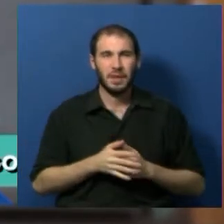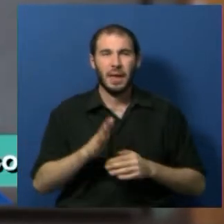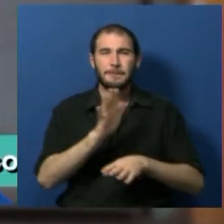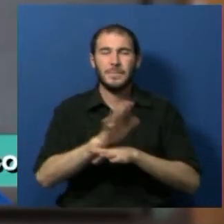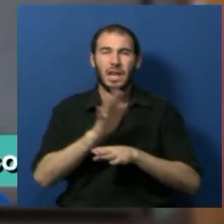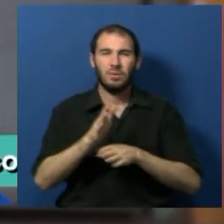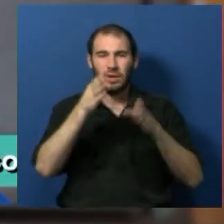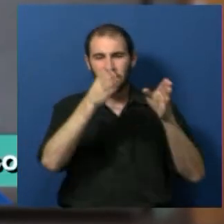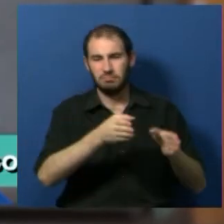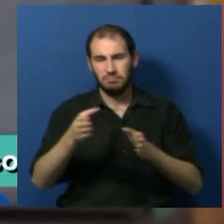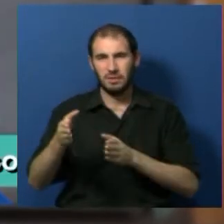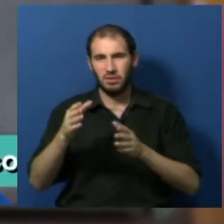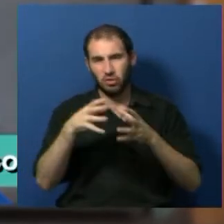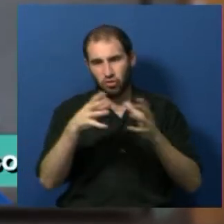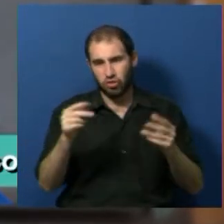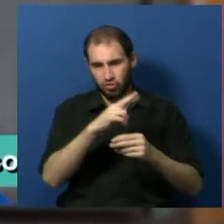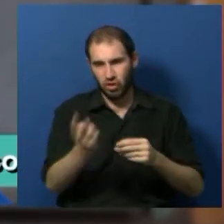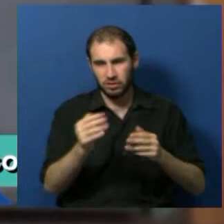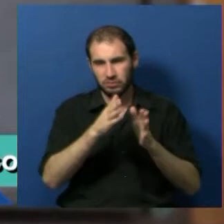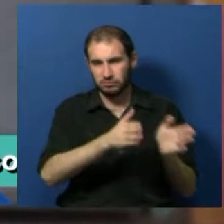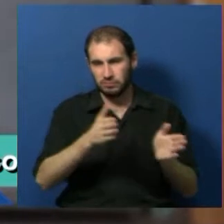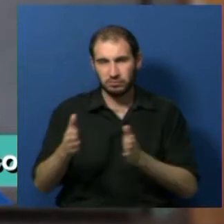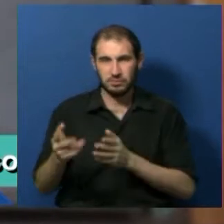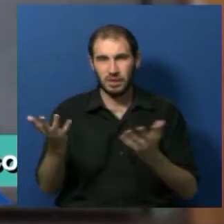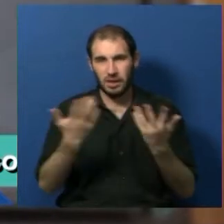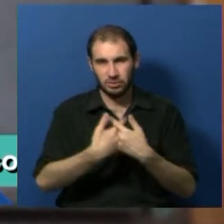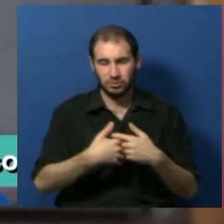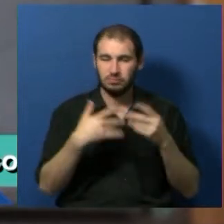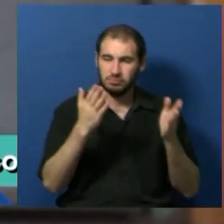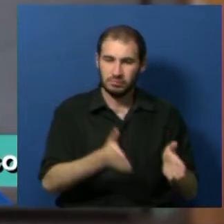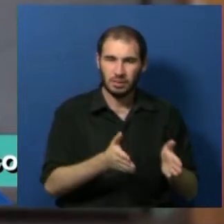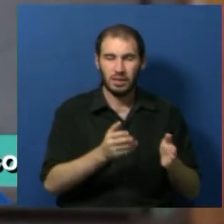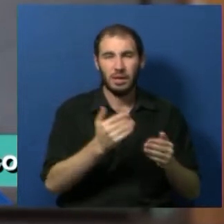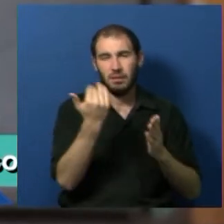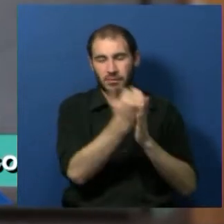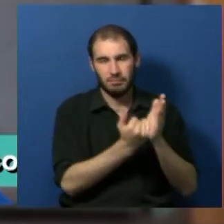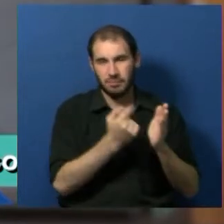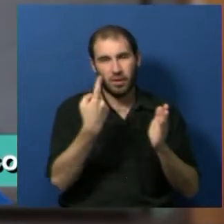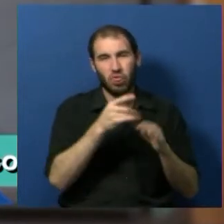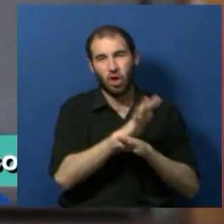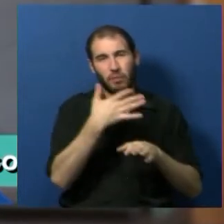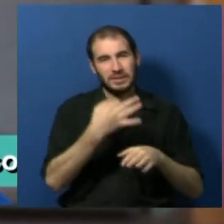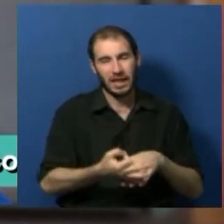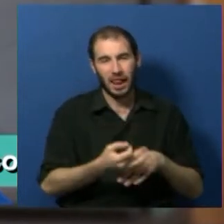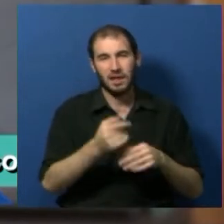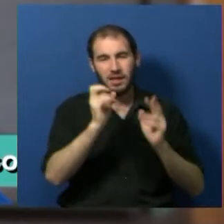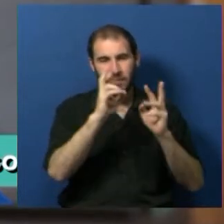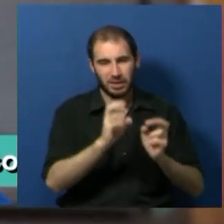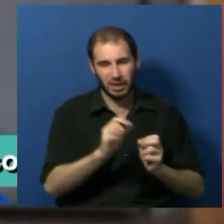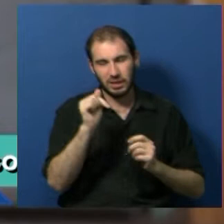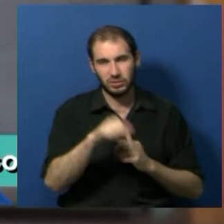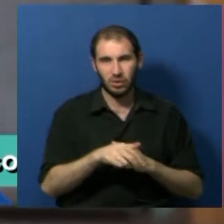está estructurada, tiene dos estructuras que se entrelazan. Por un lado, la prototípica del documental, con su